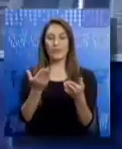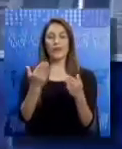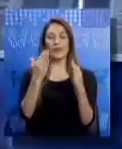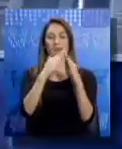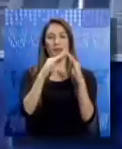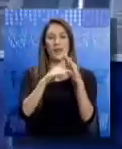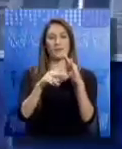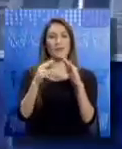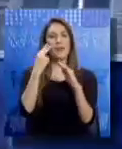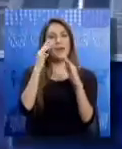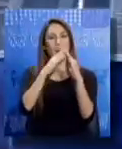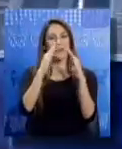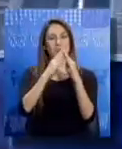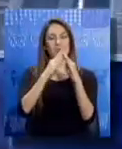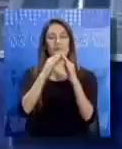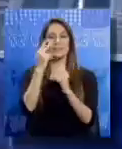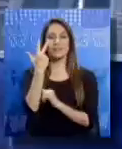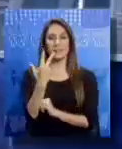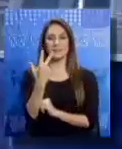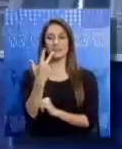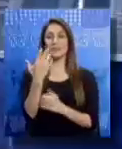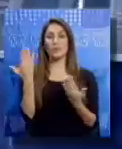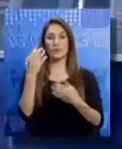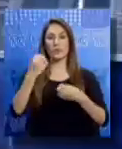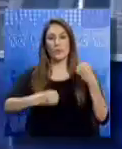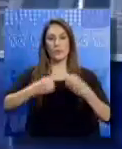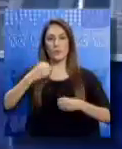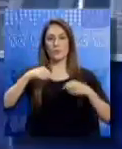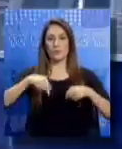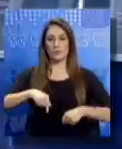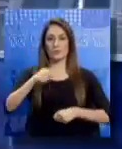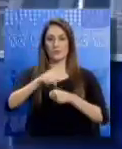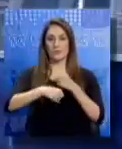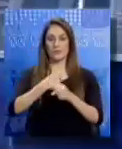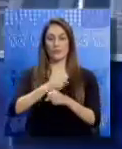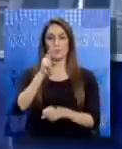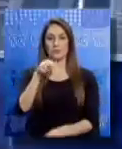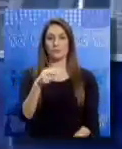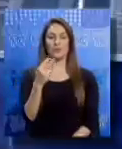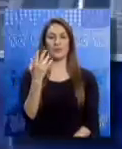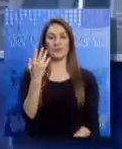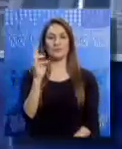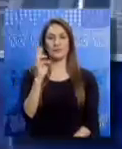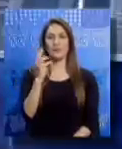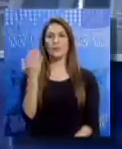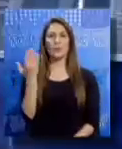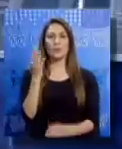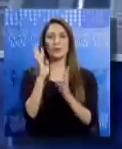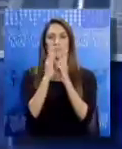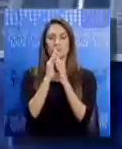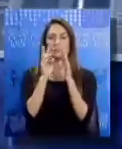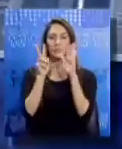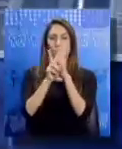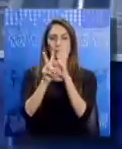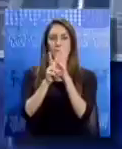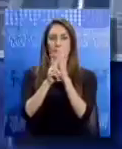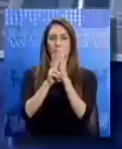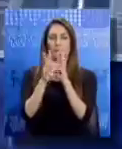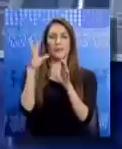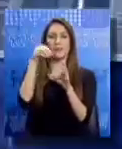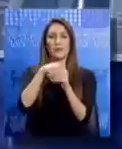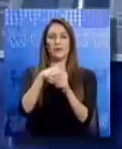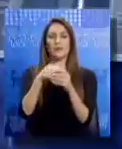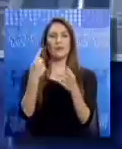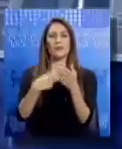3, a desarrollarse, por supuesto, en el país en octubre de este año. Se trata de una cumbre mundial de vivienda que organiza la ONU